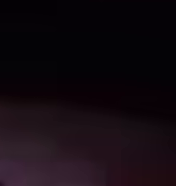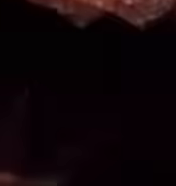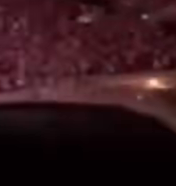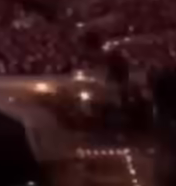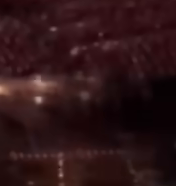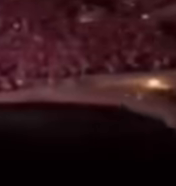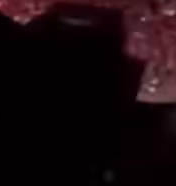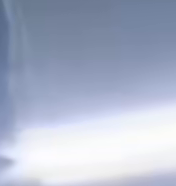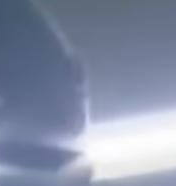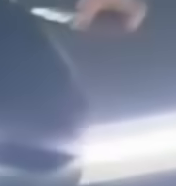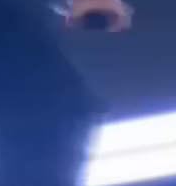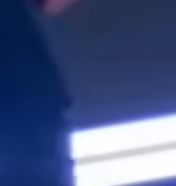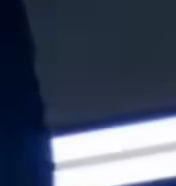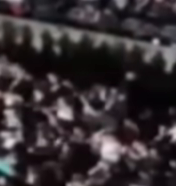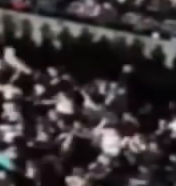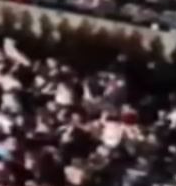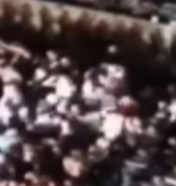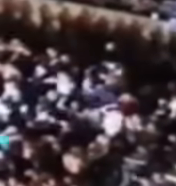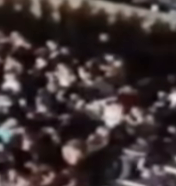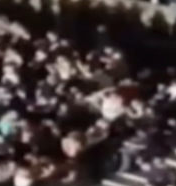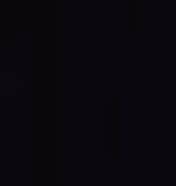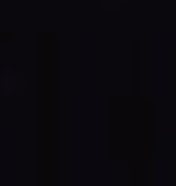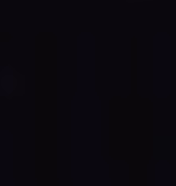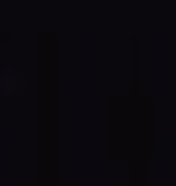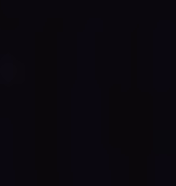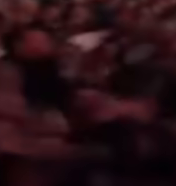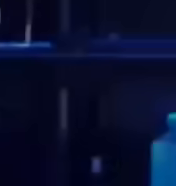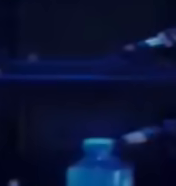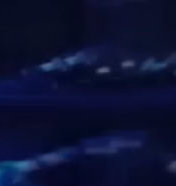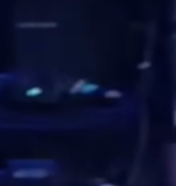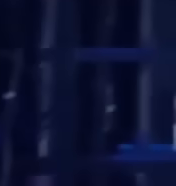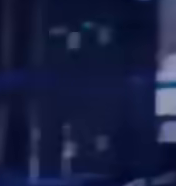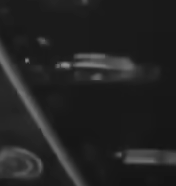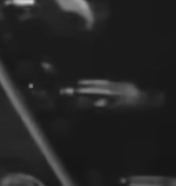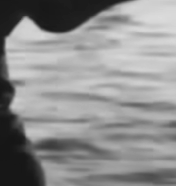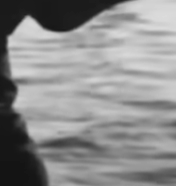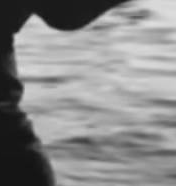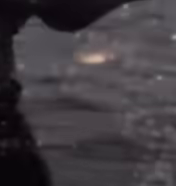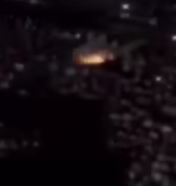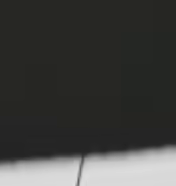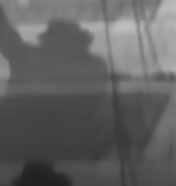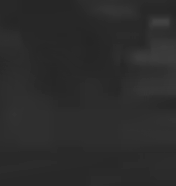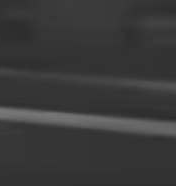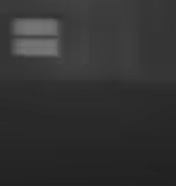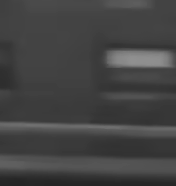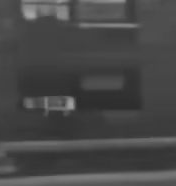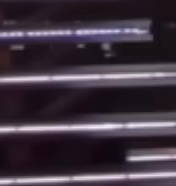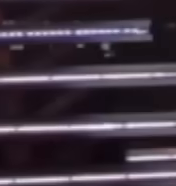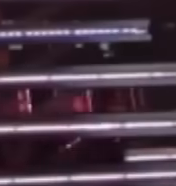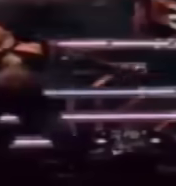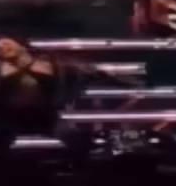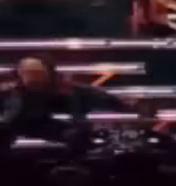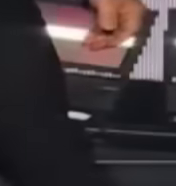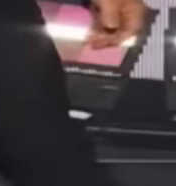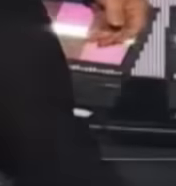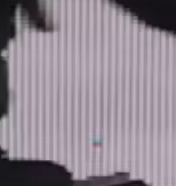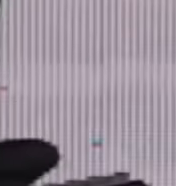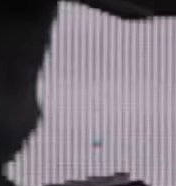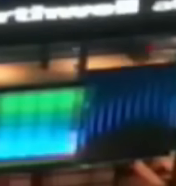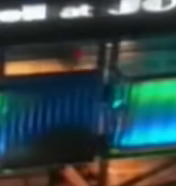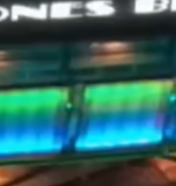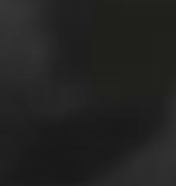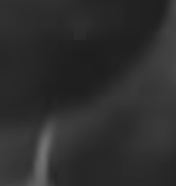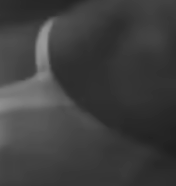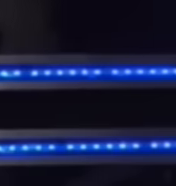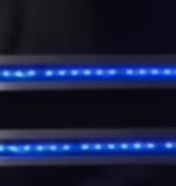Hoy en Lo Actual les traemos toda la información sobre el nuevo lanzamiento titulado Now or Never, interpretado por Bon Jovi y el cubano Pitbull, que